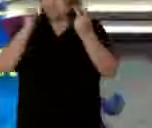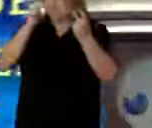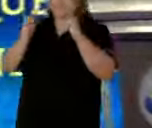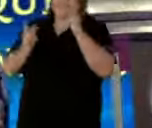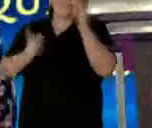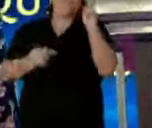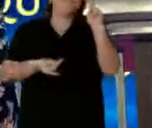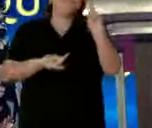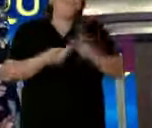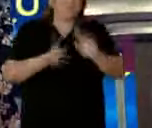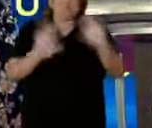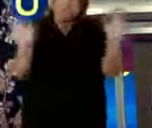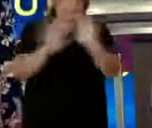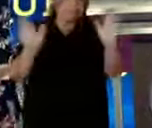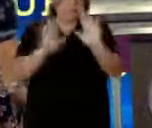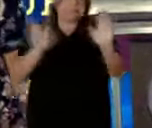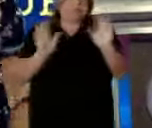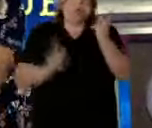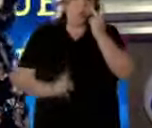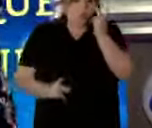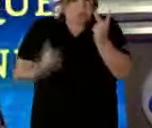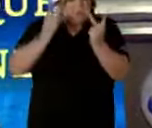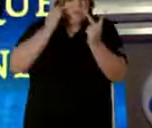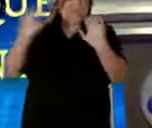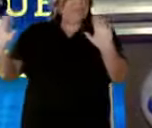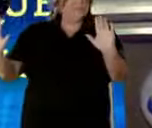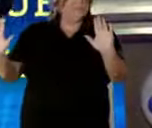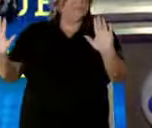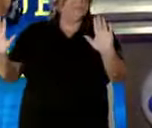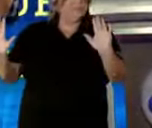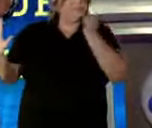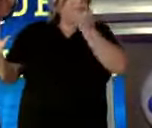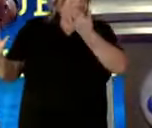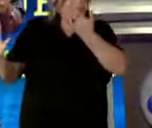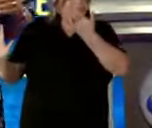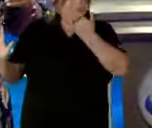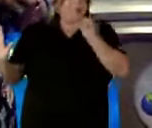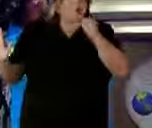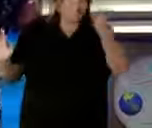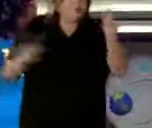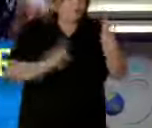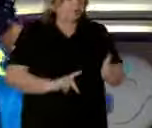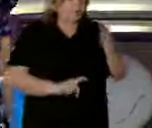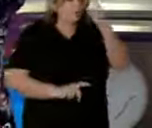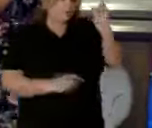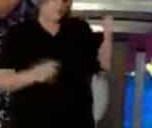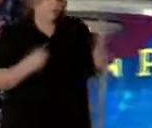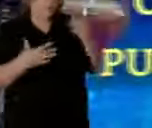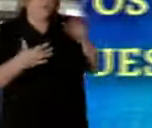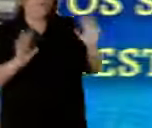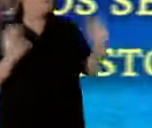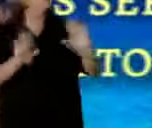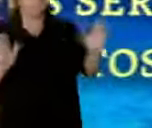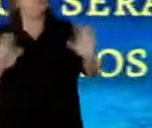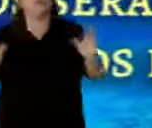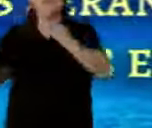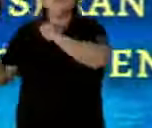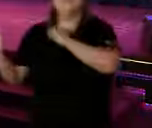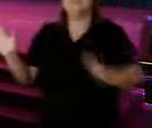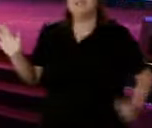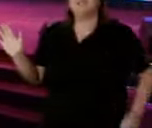hermanos. Hermano, no miren los desperfectos de otros, porque si no, cuando te miren en el espejo te asusta. Aleluya. El Señor sabía que